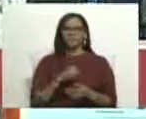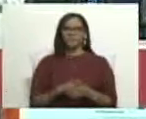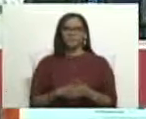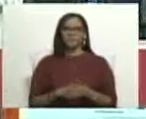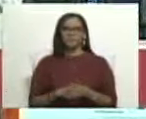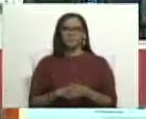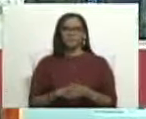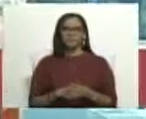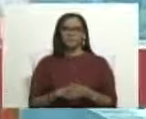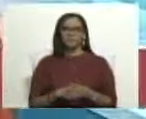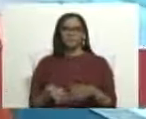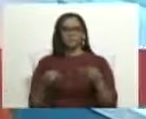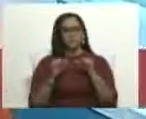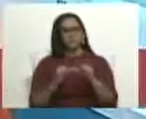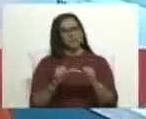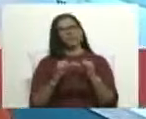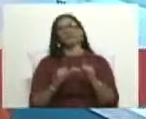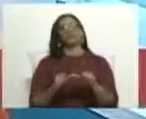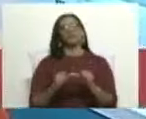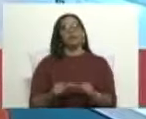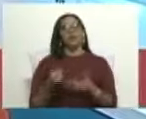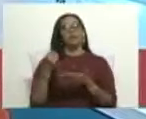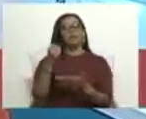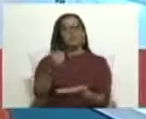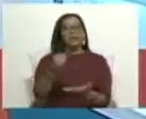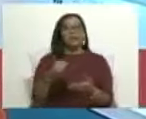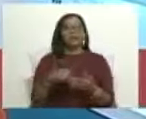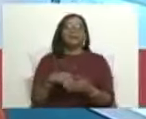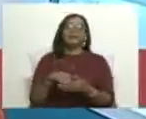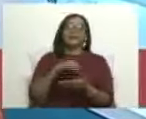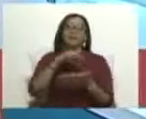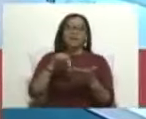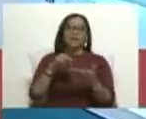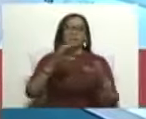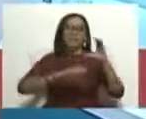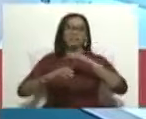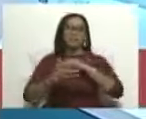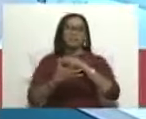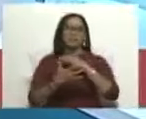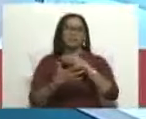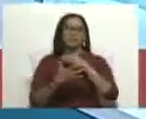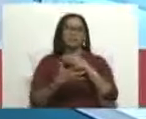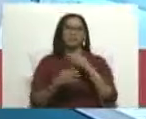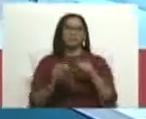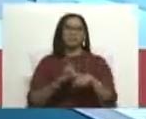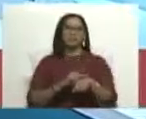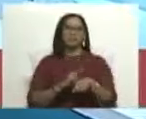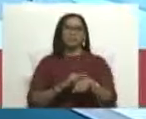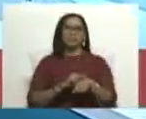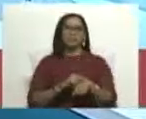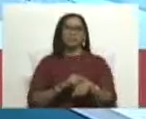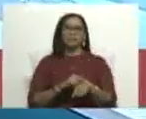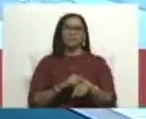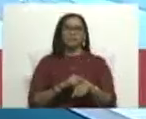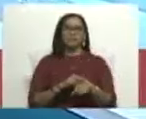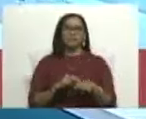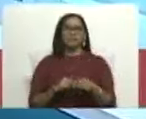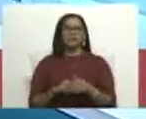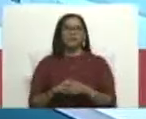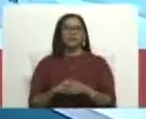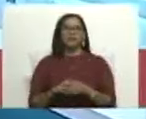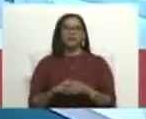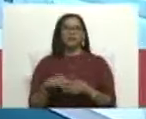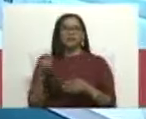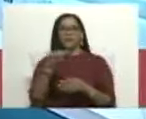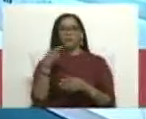Continúa entonces la entrega de los premios nacionales de ciencia, tecnología e innovación, doctor Humberto Fernández Morán, busca